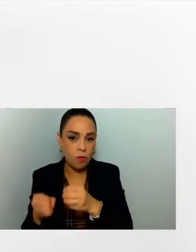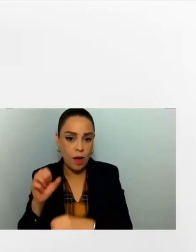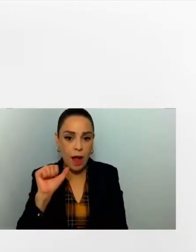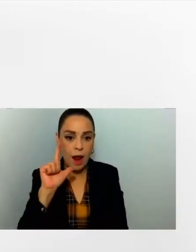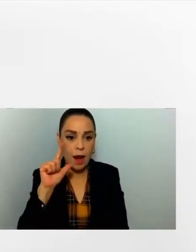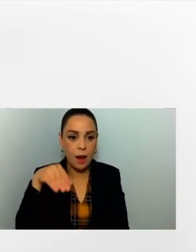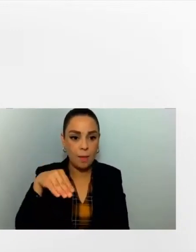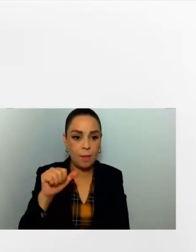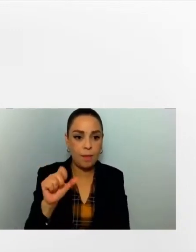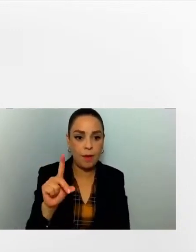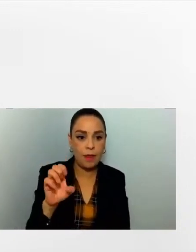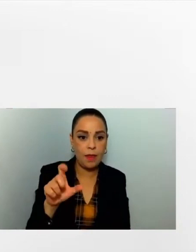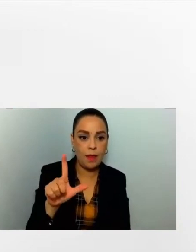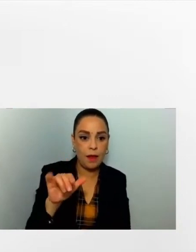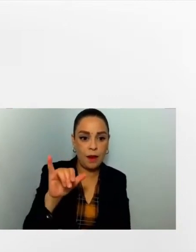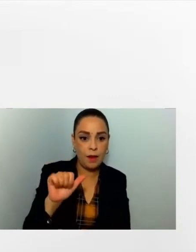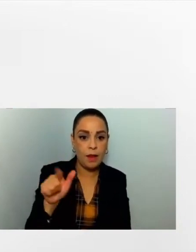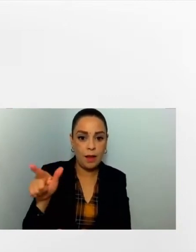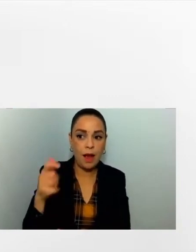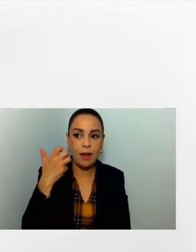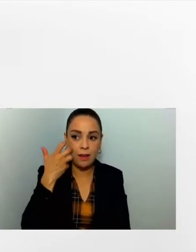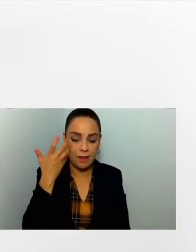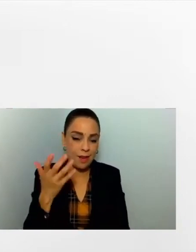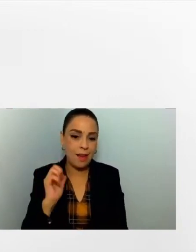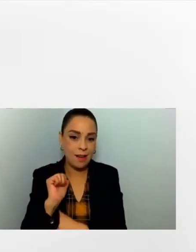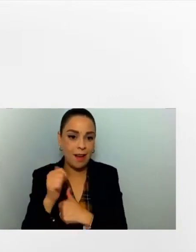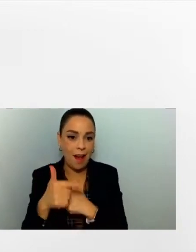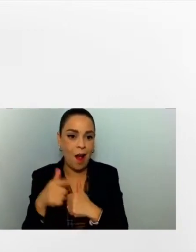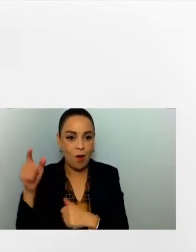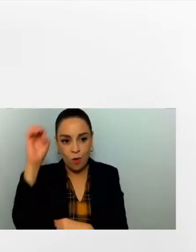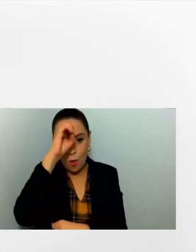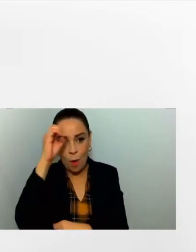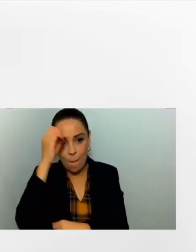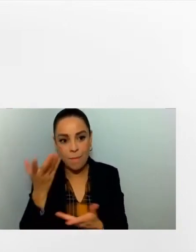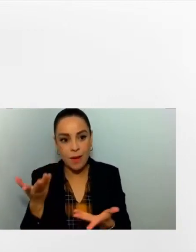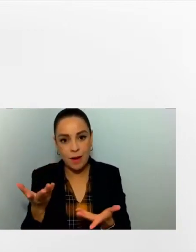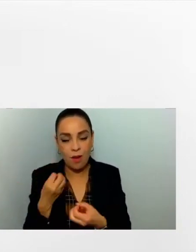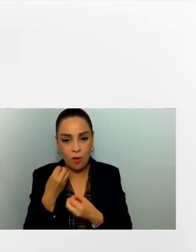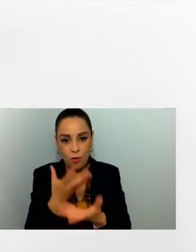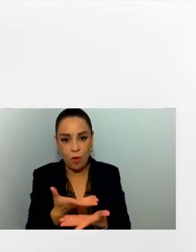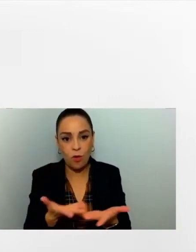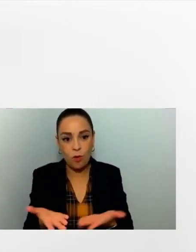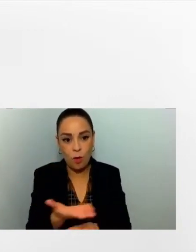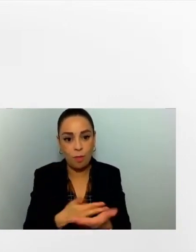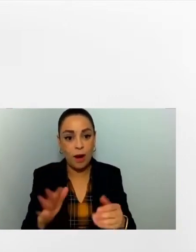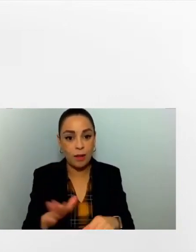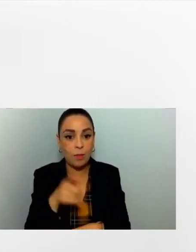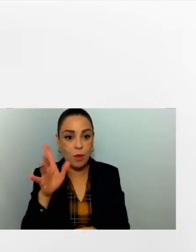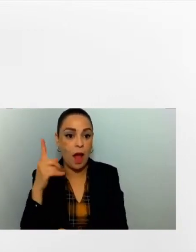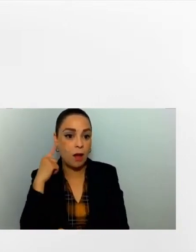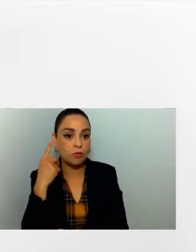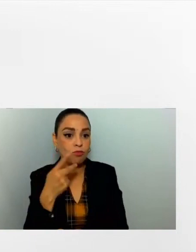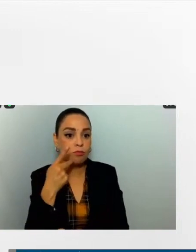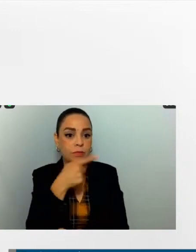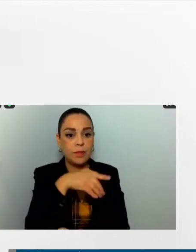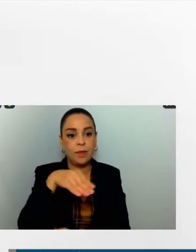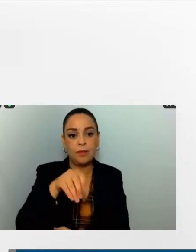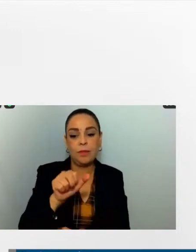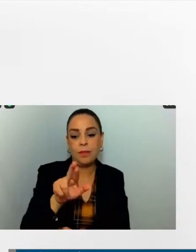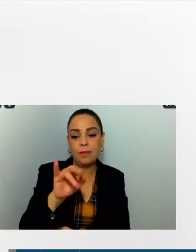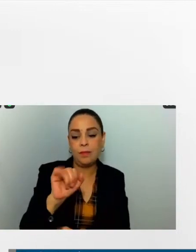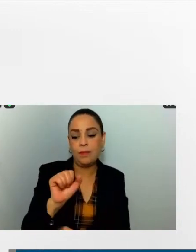ahí algunos comentarios después de escuchar los comentarios que nos dio María Fernanda.